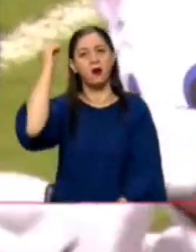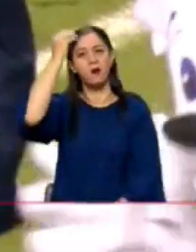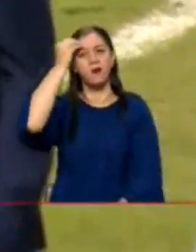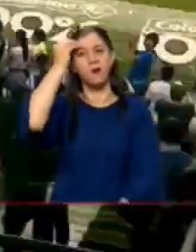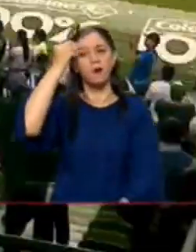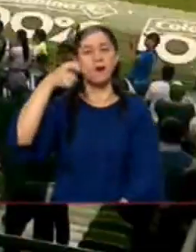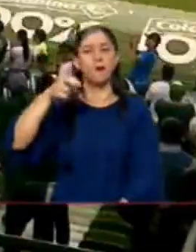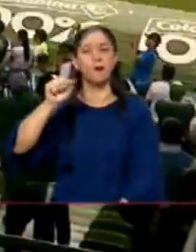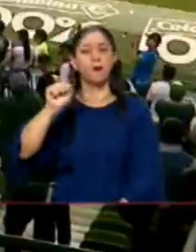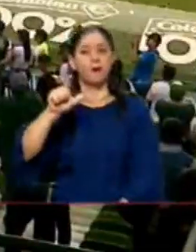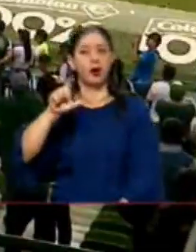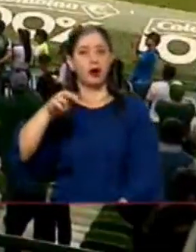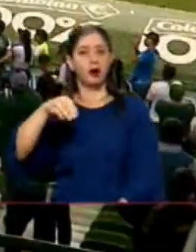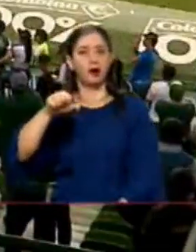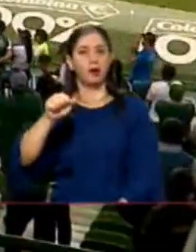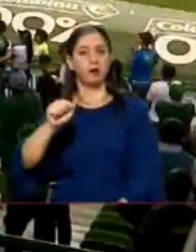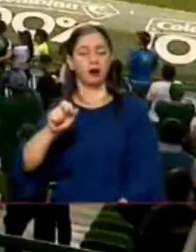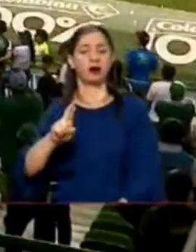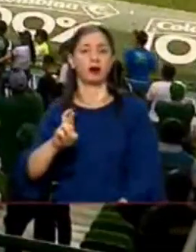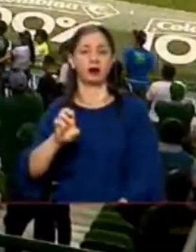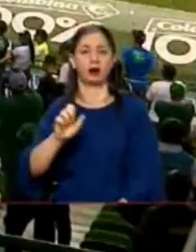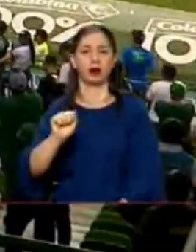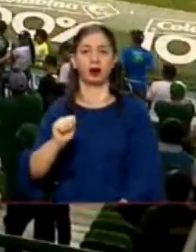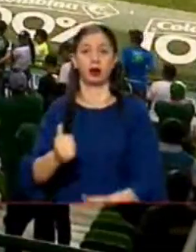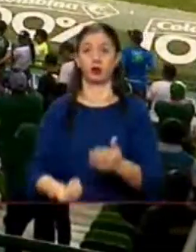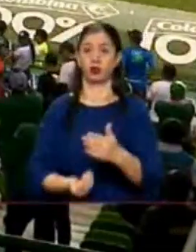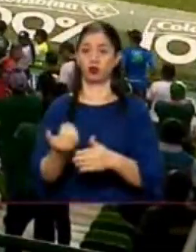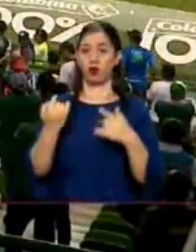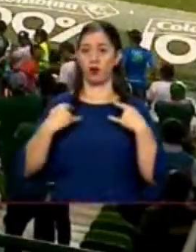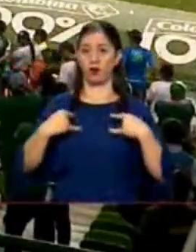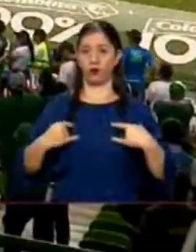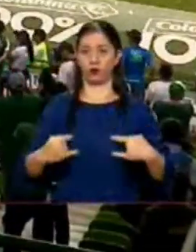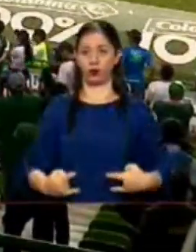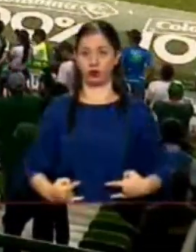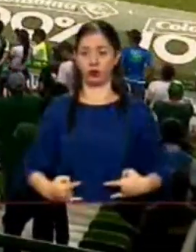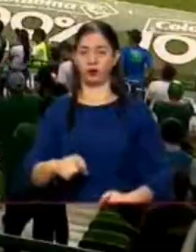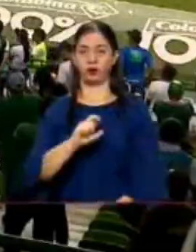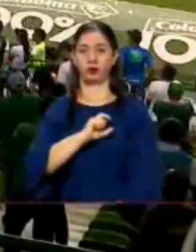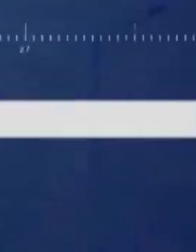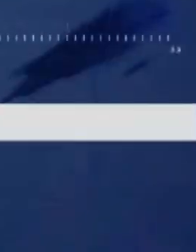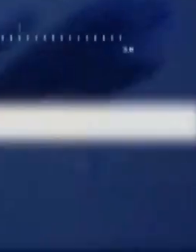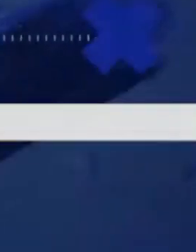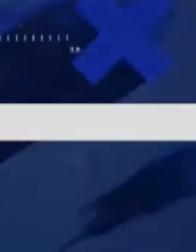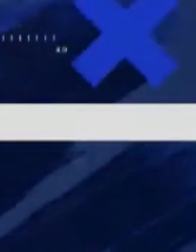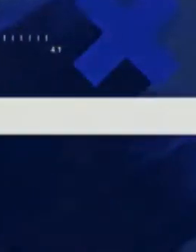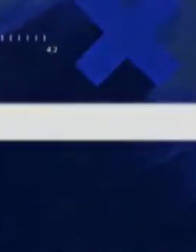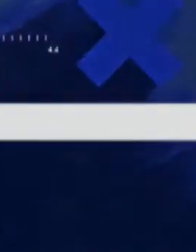palma real. Es la nueva indumentaria del conjunto Deportivo Cali.